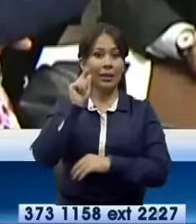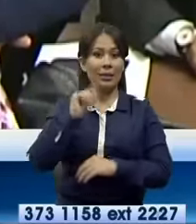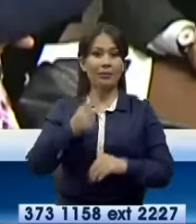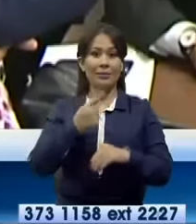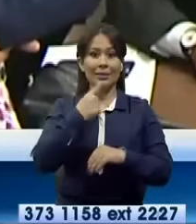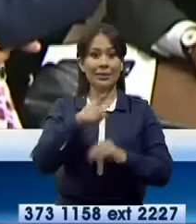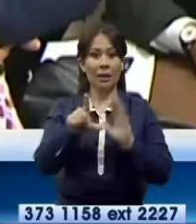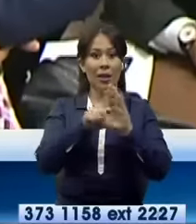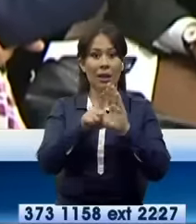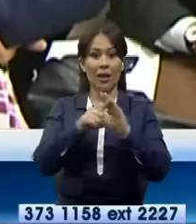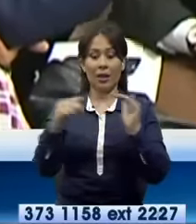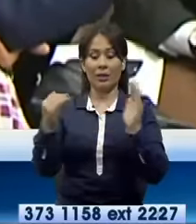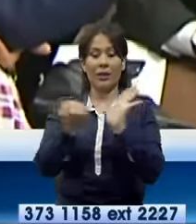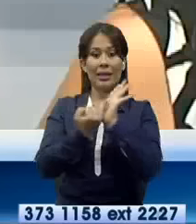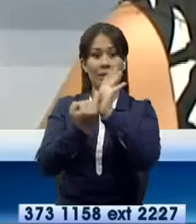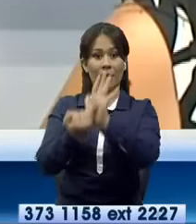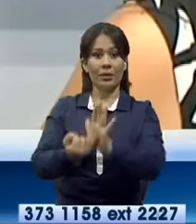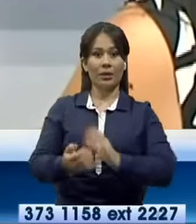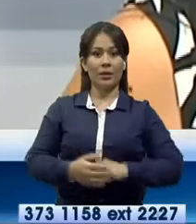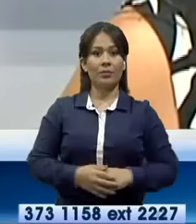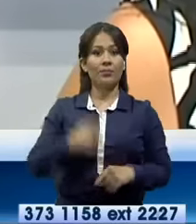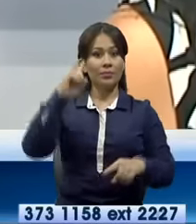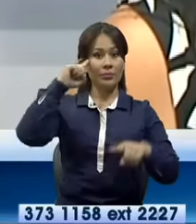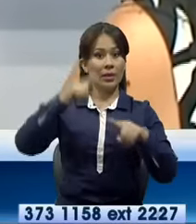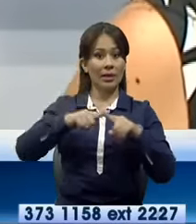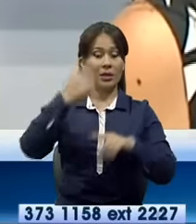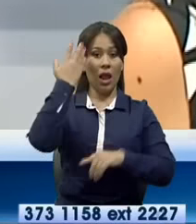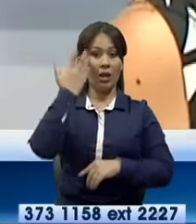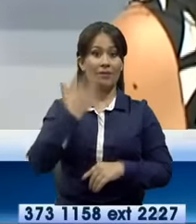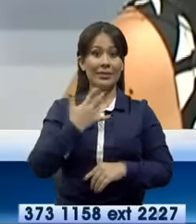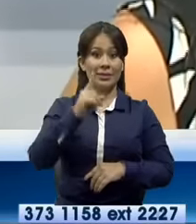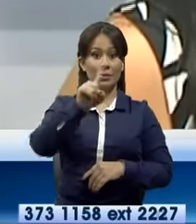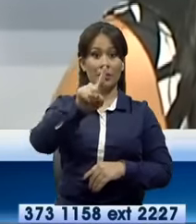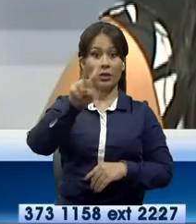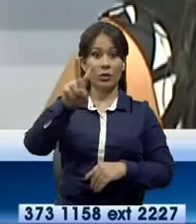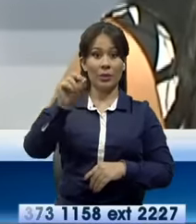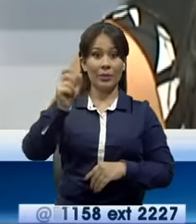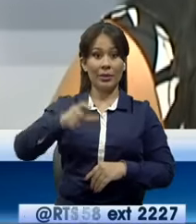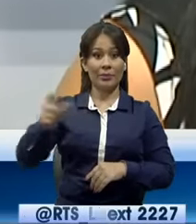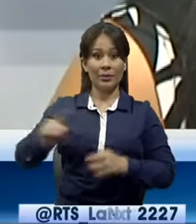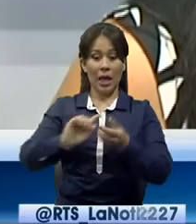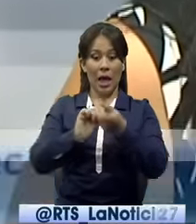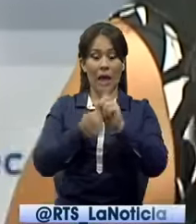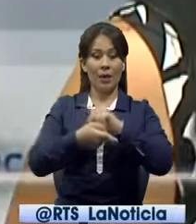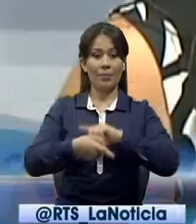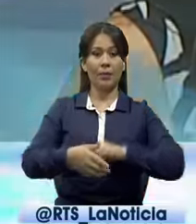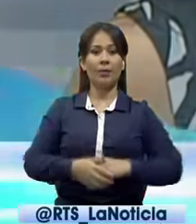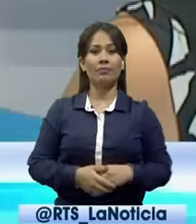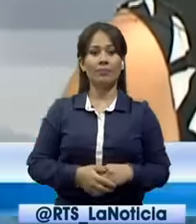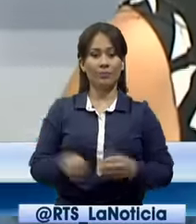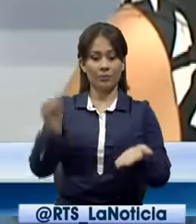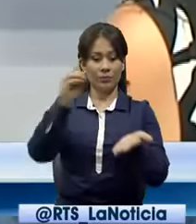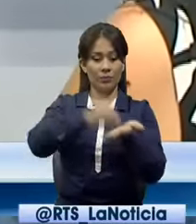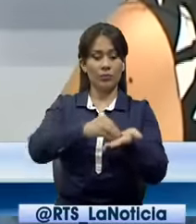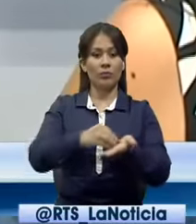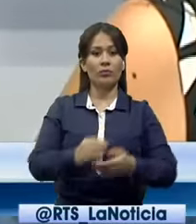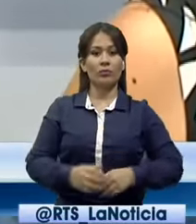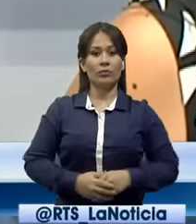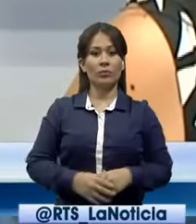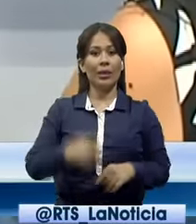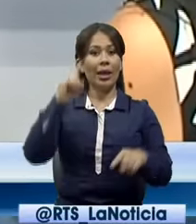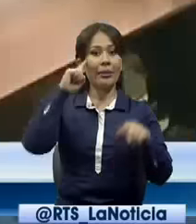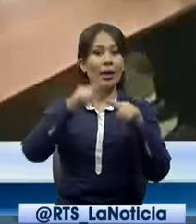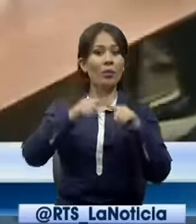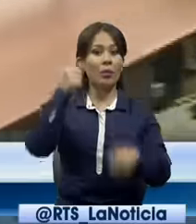de Gestión de la Identidad. Hasta la fecha son 120 las personas que se han cambiado y que constarán en el registro electoral de acuerdo